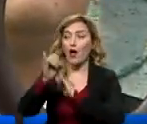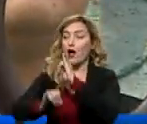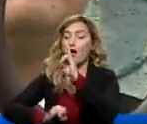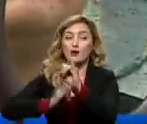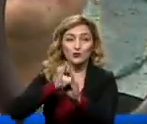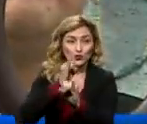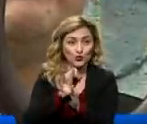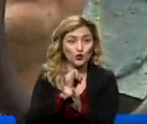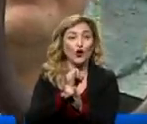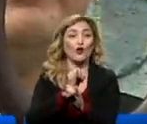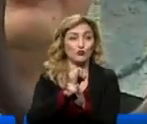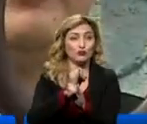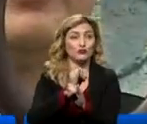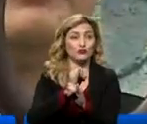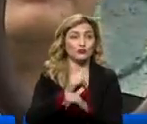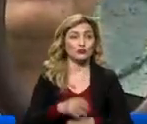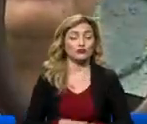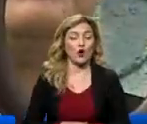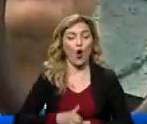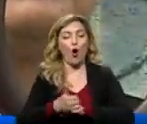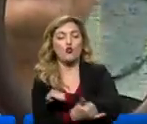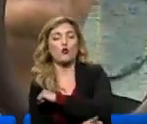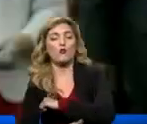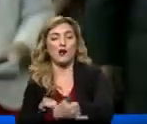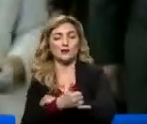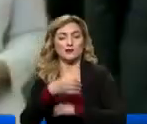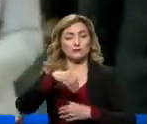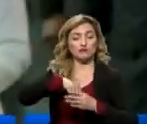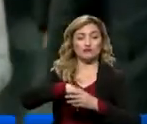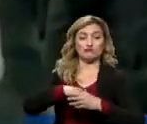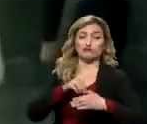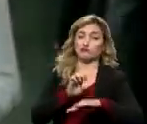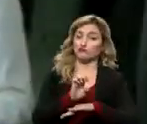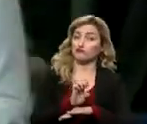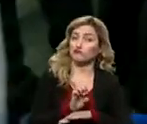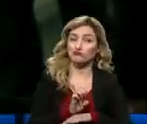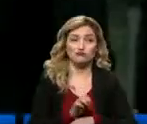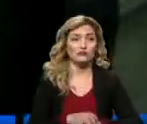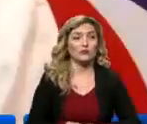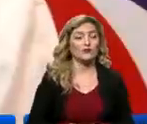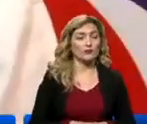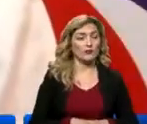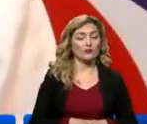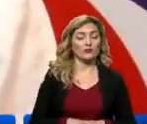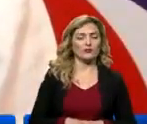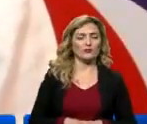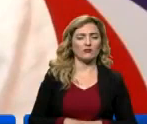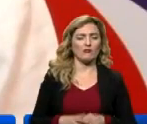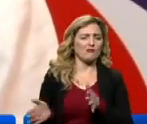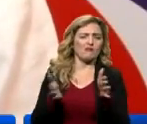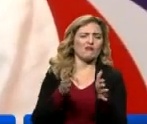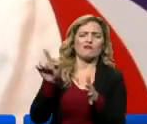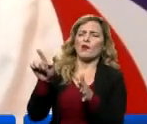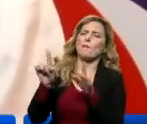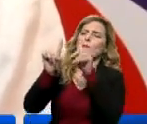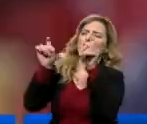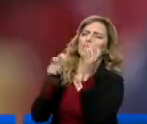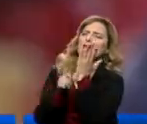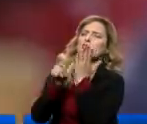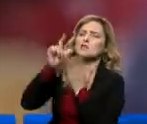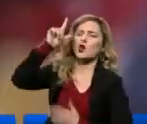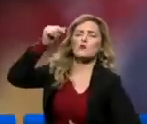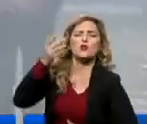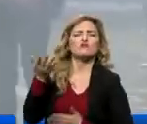internacionales, transfronterizos, no estatales? Mientras, en otro espacio, al ser consultada, la ministra María Paula Romo aseguró que